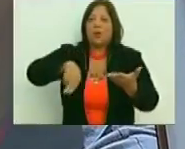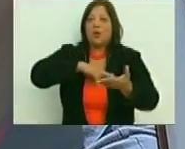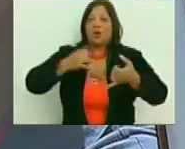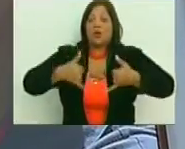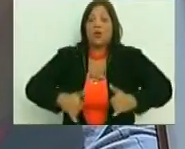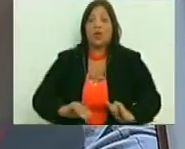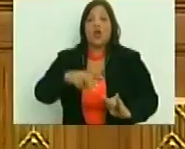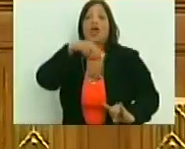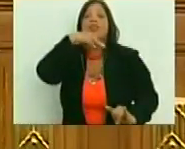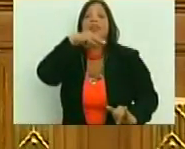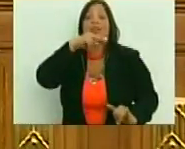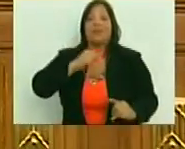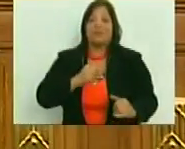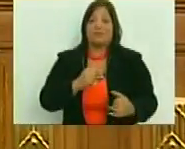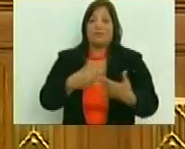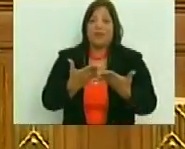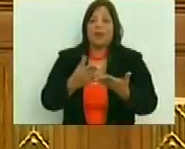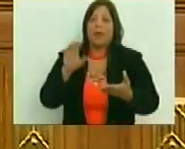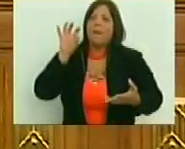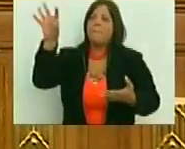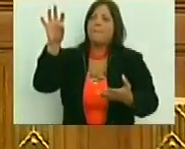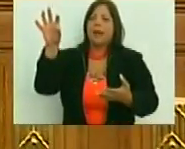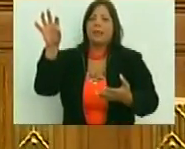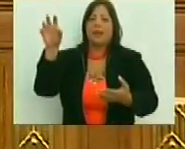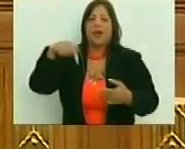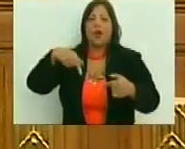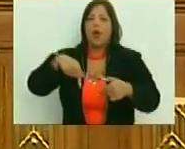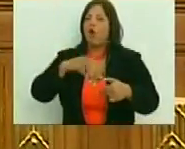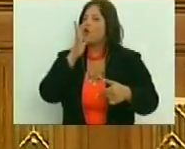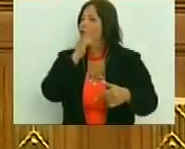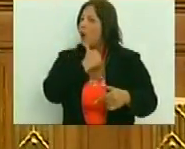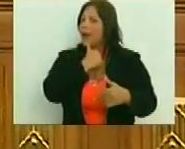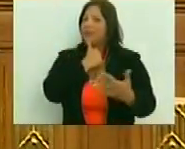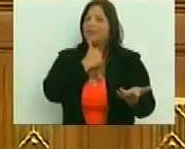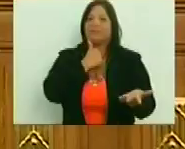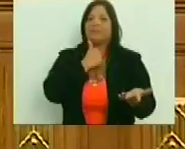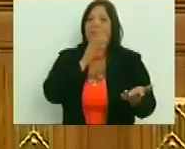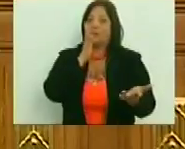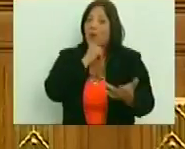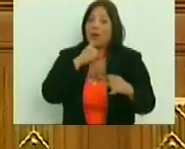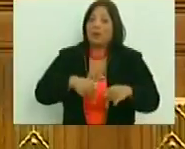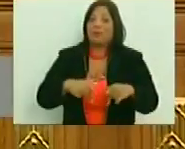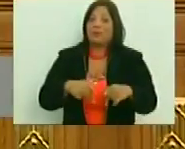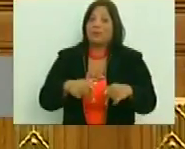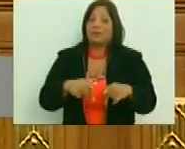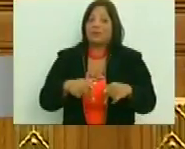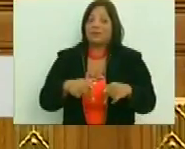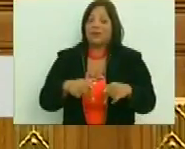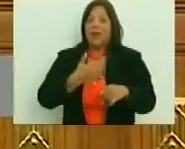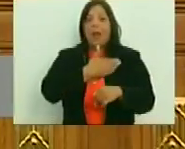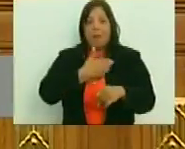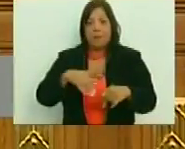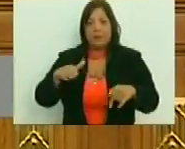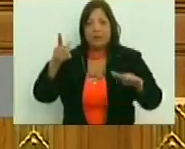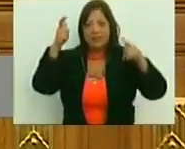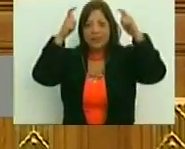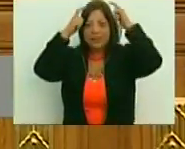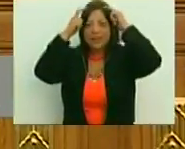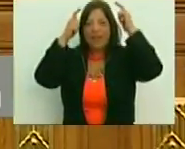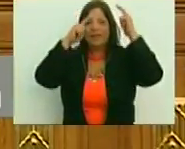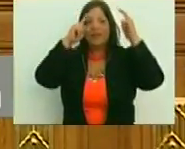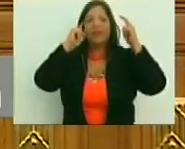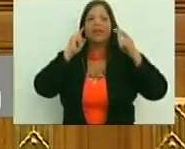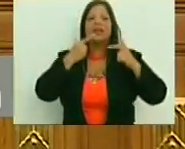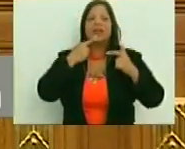nietos una patria que hoy no tenemos. Allí el comandante Chávez cita